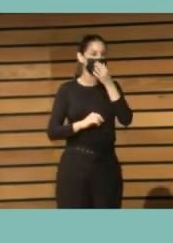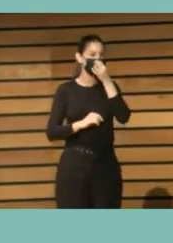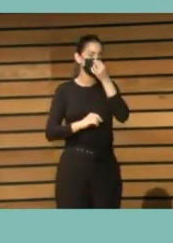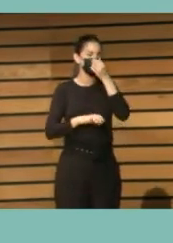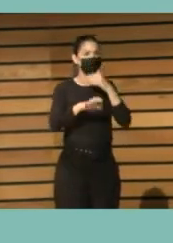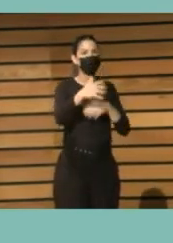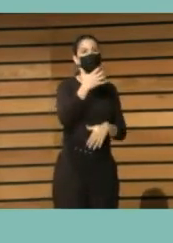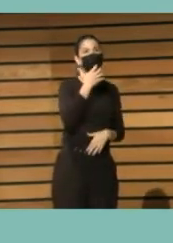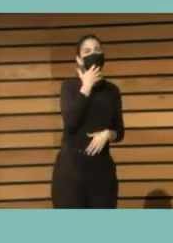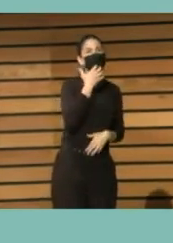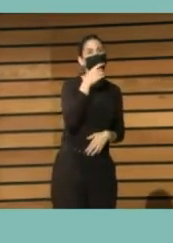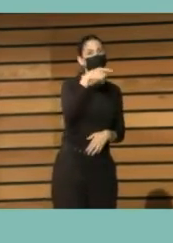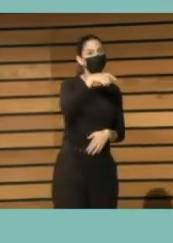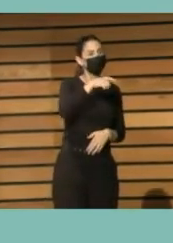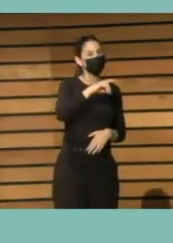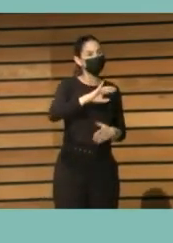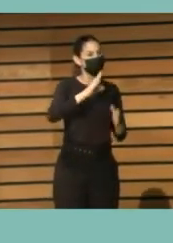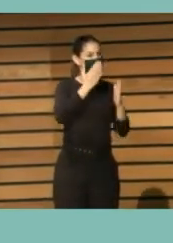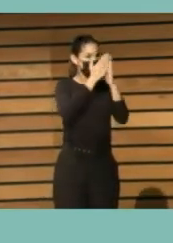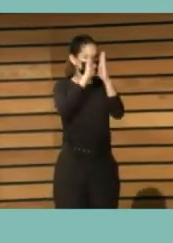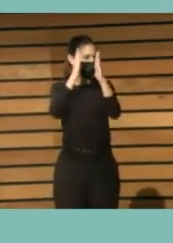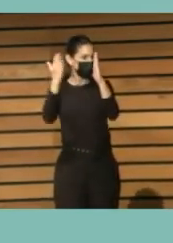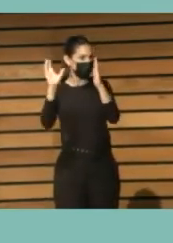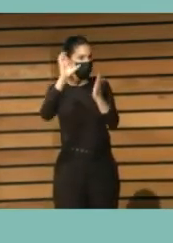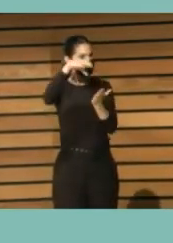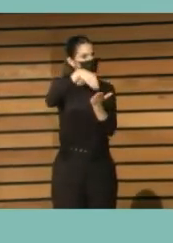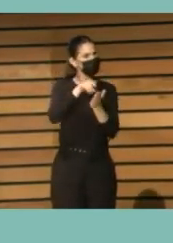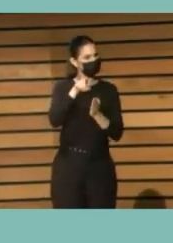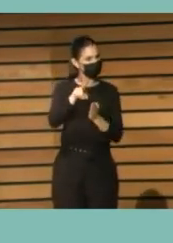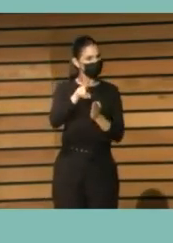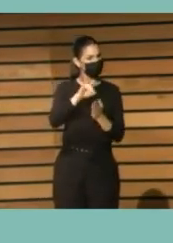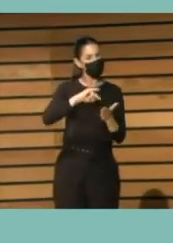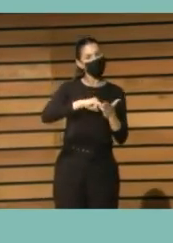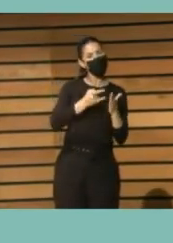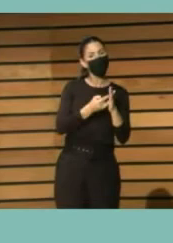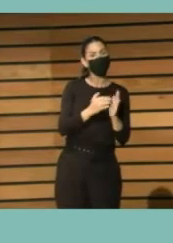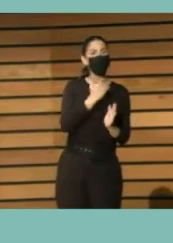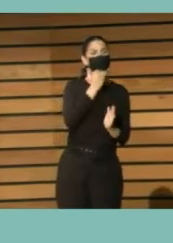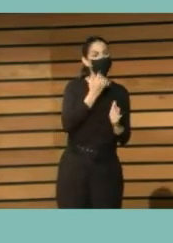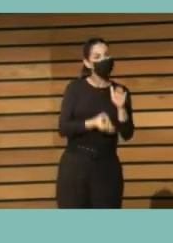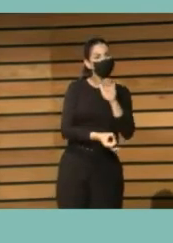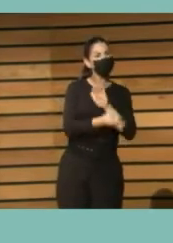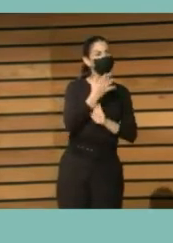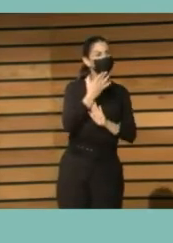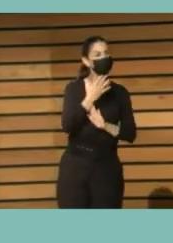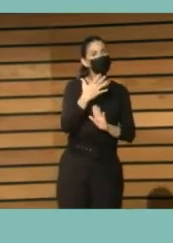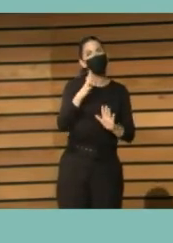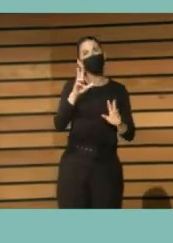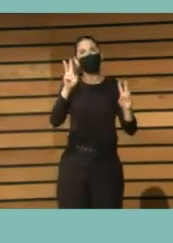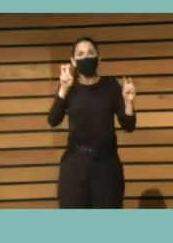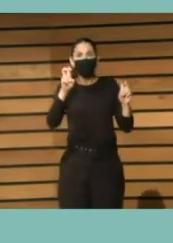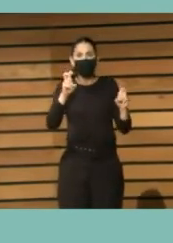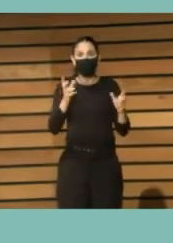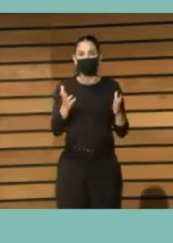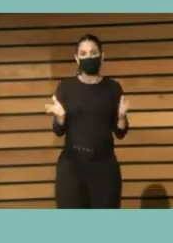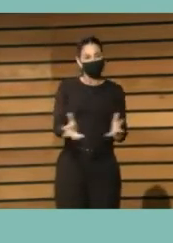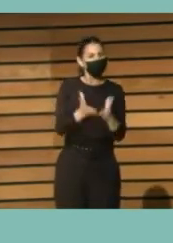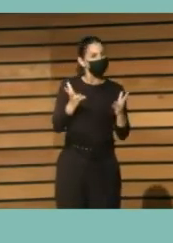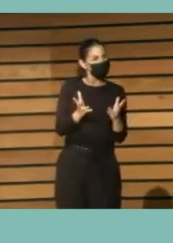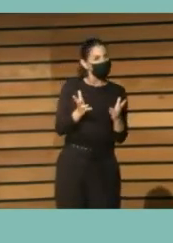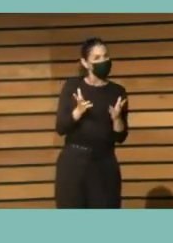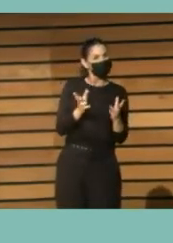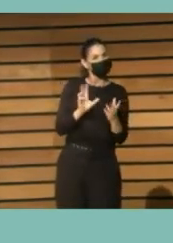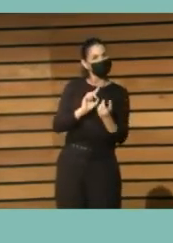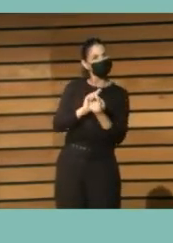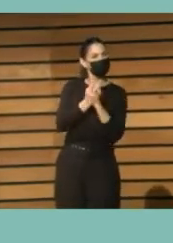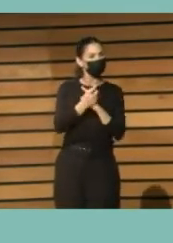algún proyecto de tu biblioteca concreta, de la Casa de las Conchas, ¿no? Para promover ese cambio social? Para que nos